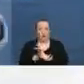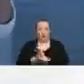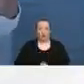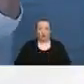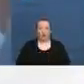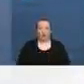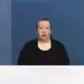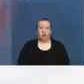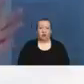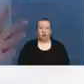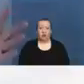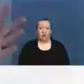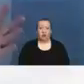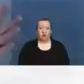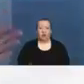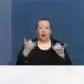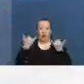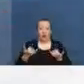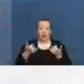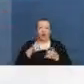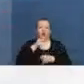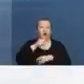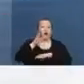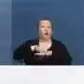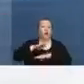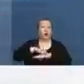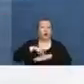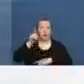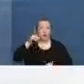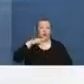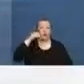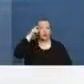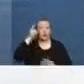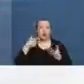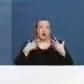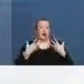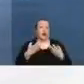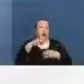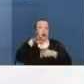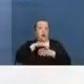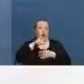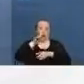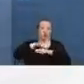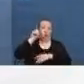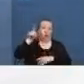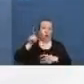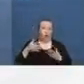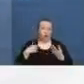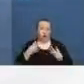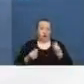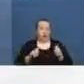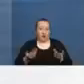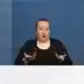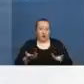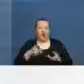ahora los desestabilizadores somos los que queremos elecciones para solucionar este gravísimo problema un presidente